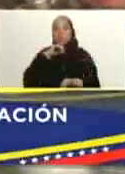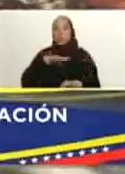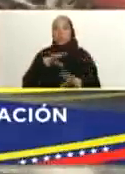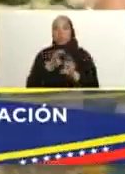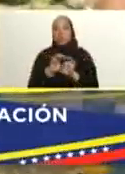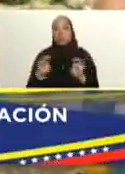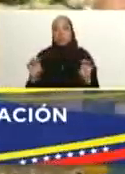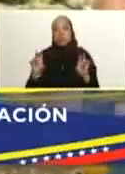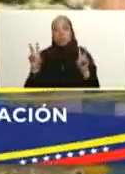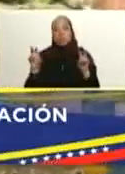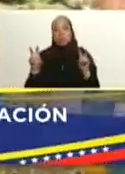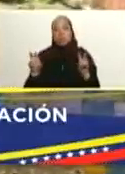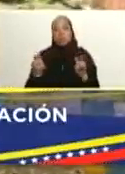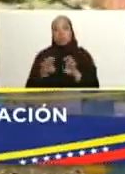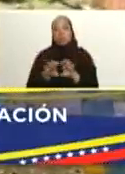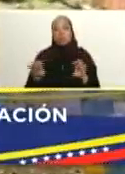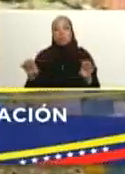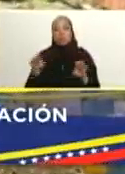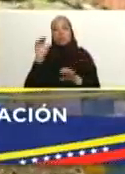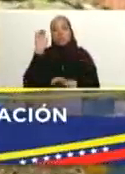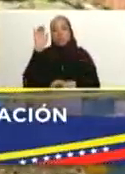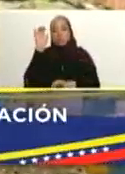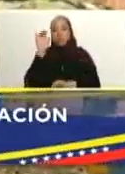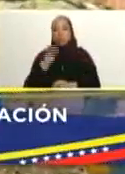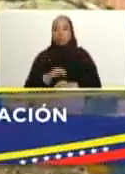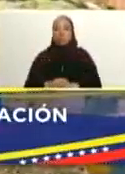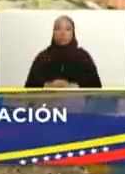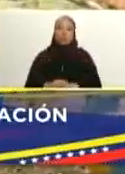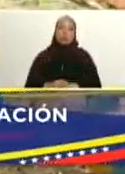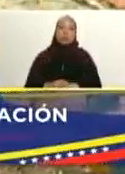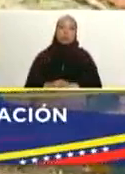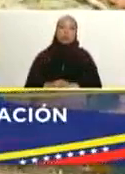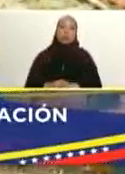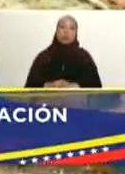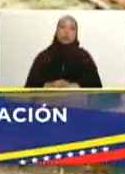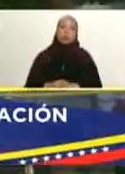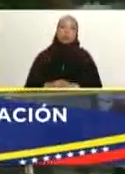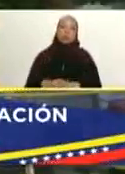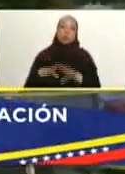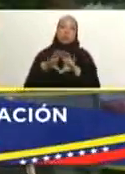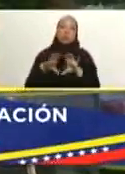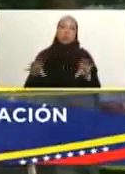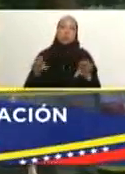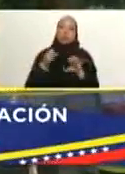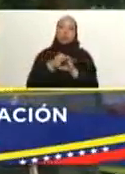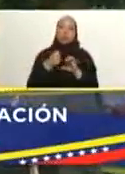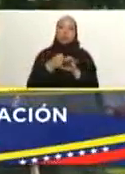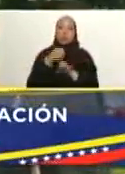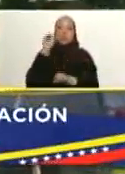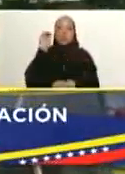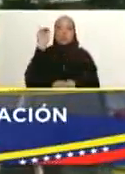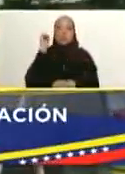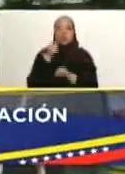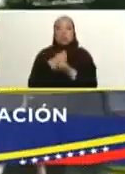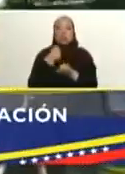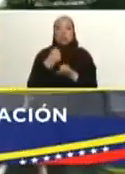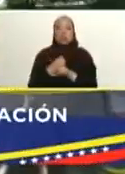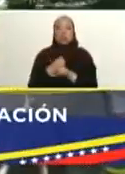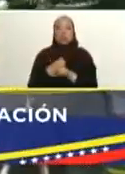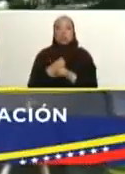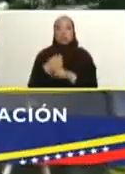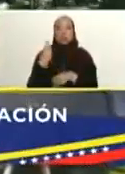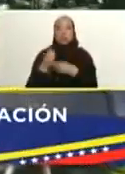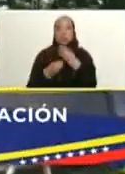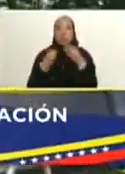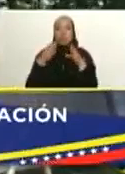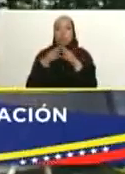educación de la nueva época, la educación del futuro. La educación de la nueva época, la educación del futuro. Así estamos, mi comandante,